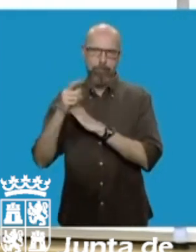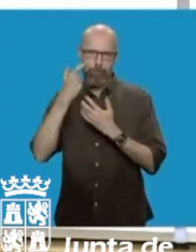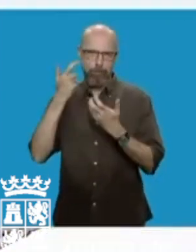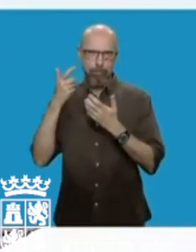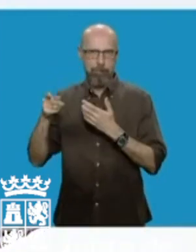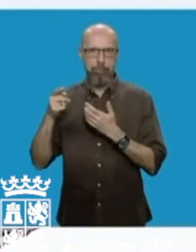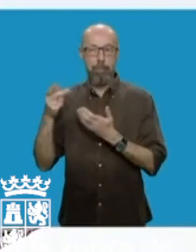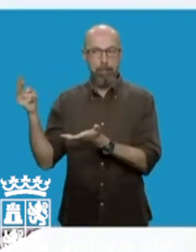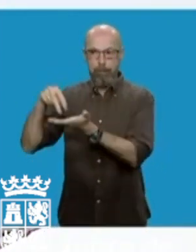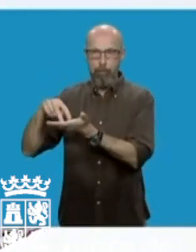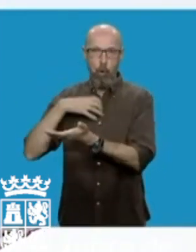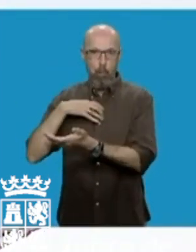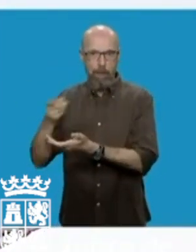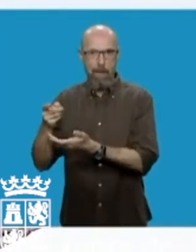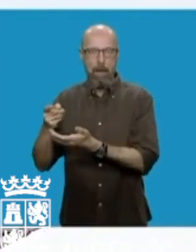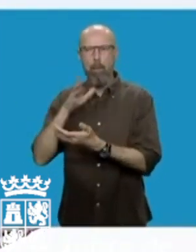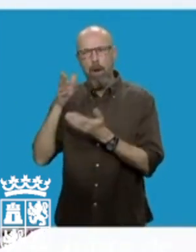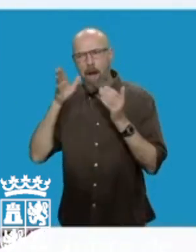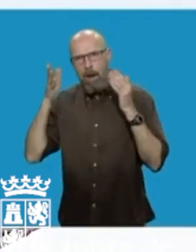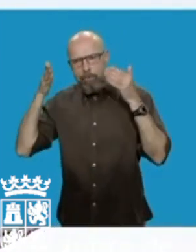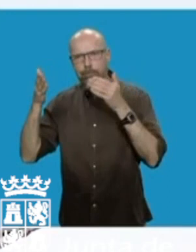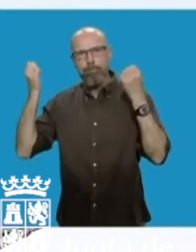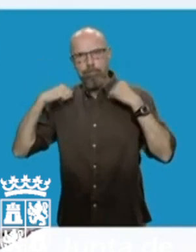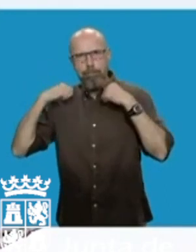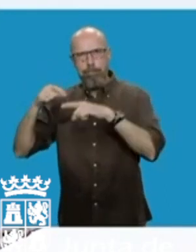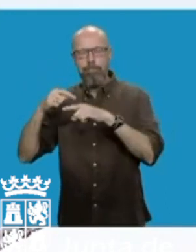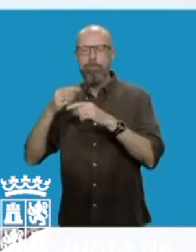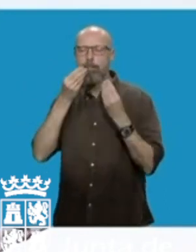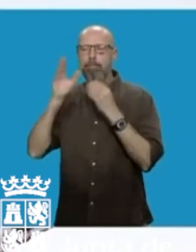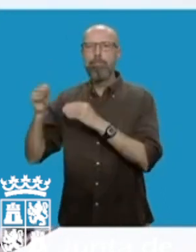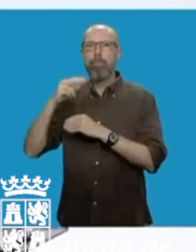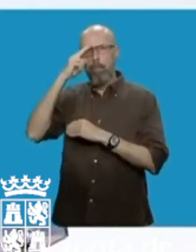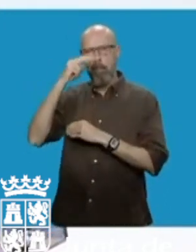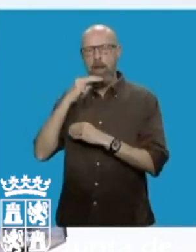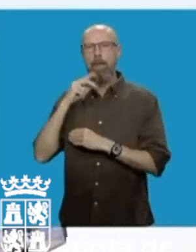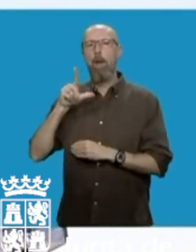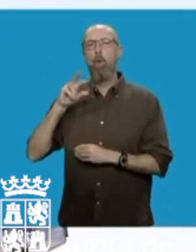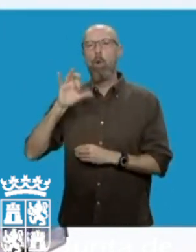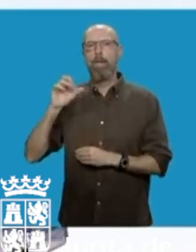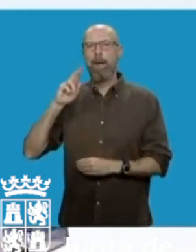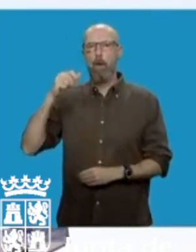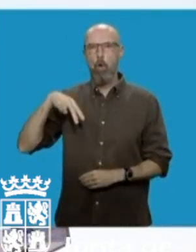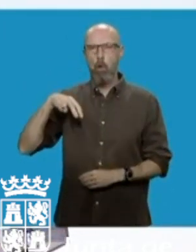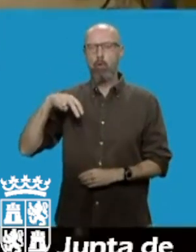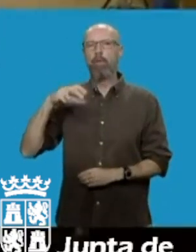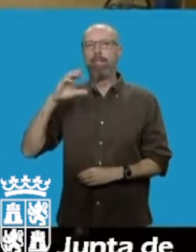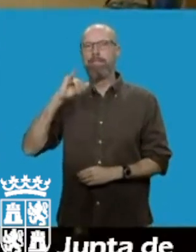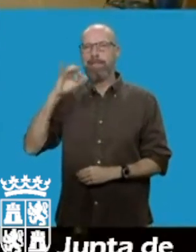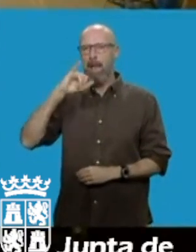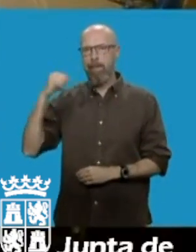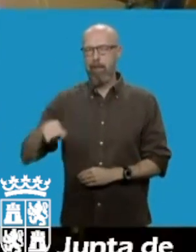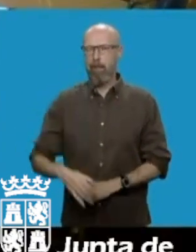está concentrado con los entrenamientos, va a recoger el premio su padre, Luis Rincón Sanz.